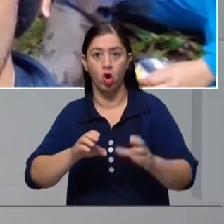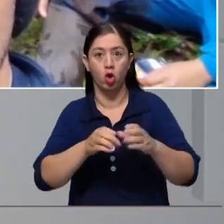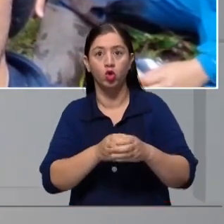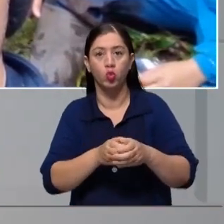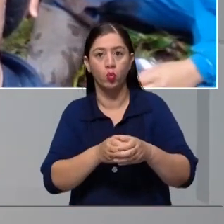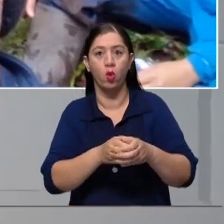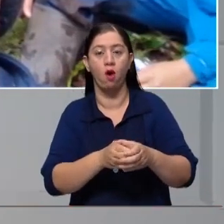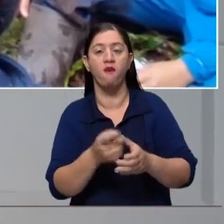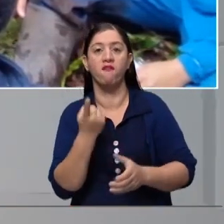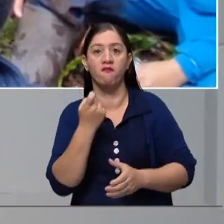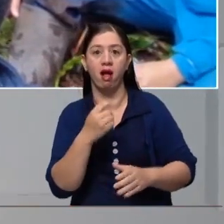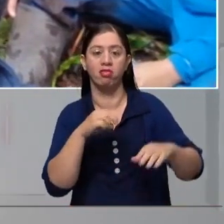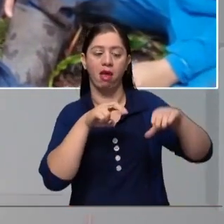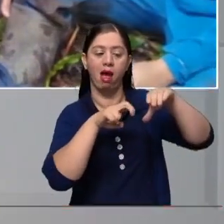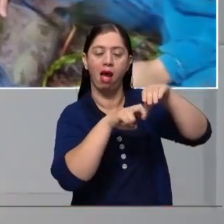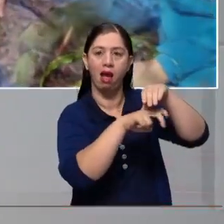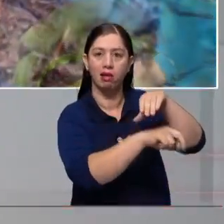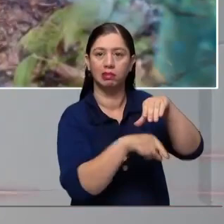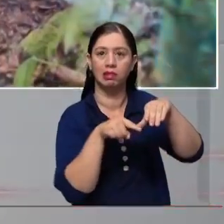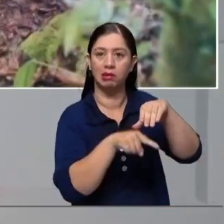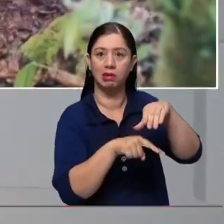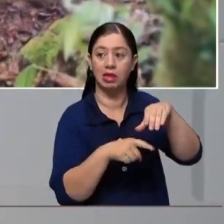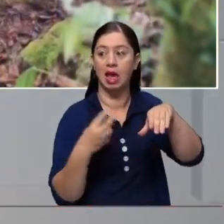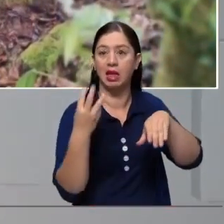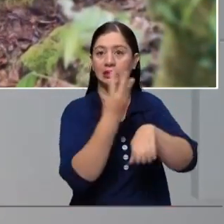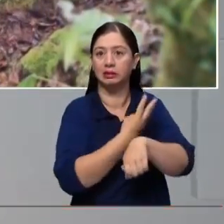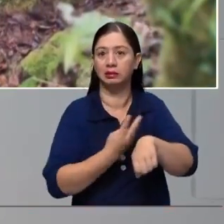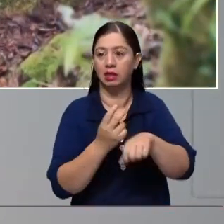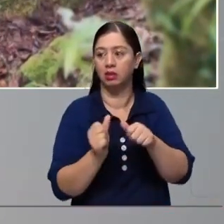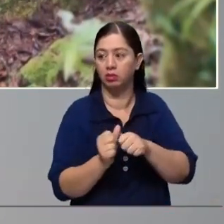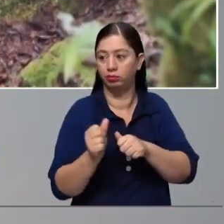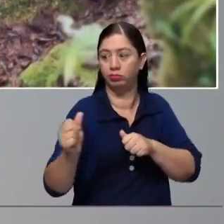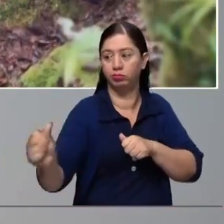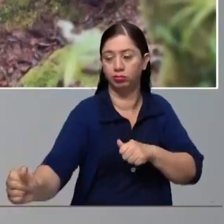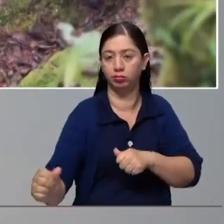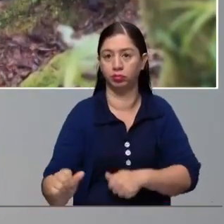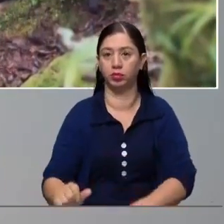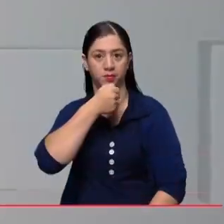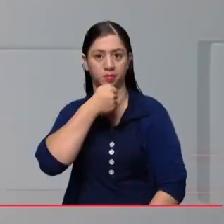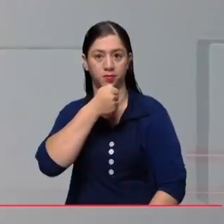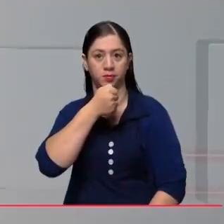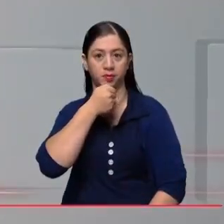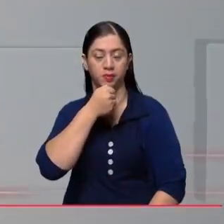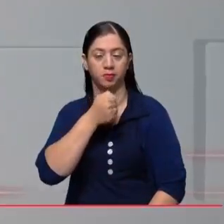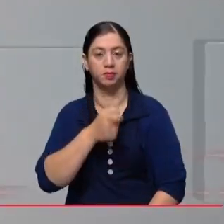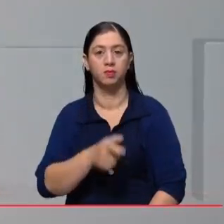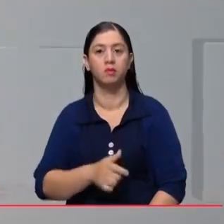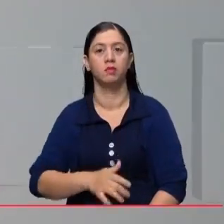cueva a 3 horas del punto de contacto con la Guardia Ancestral y socorristas.